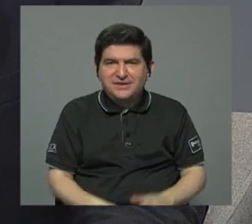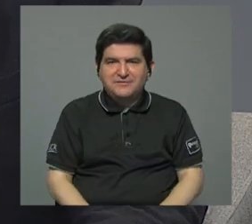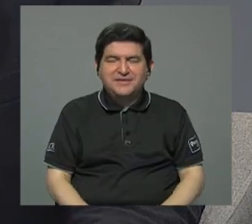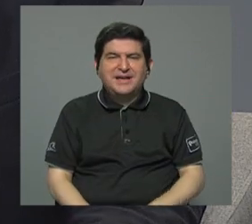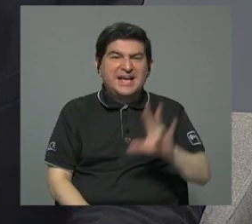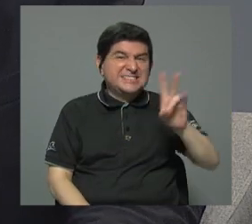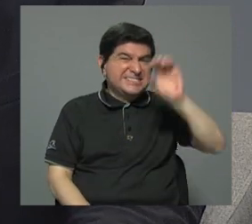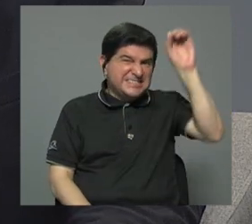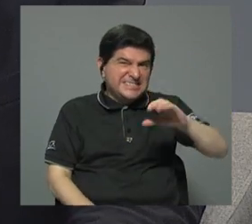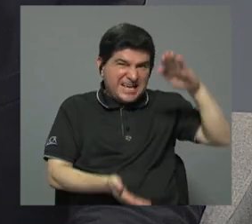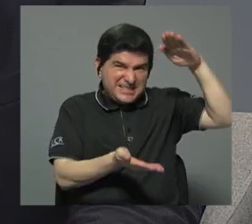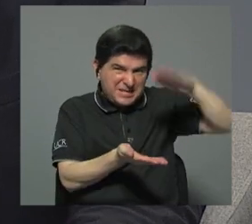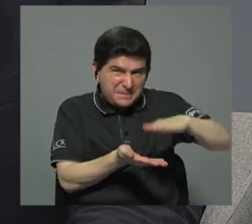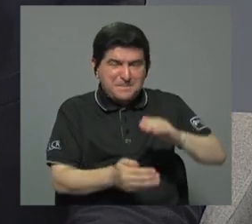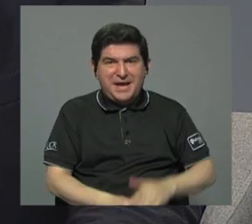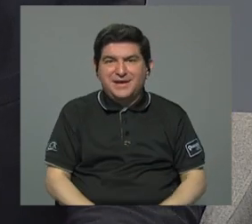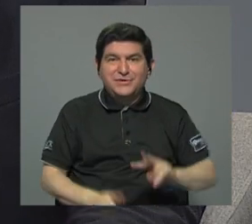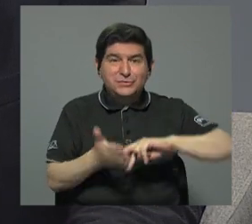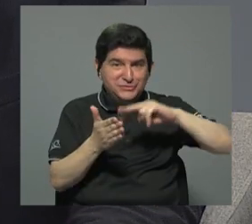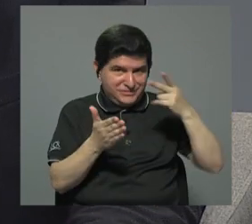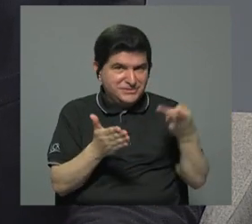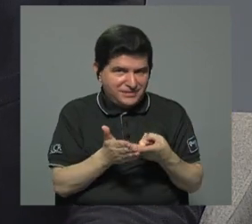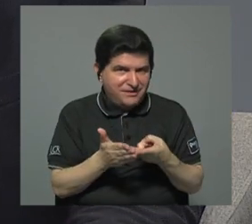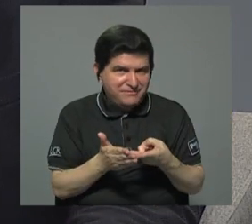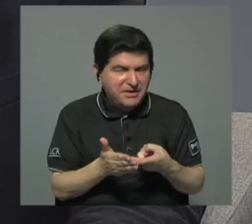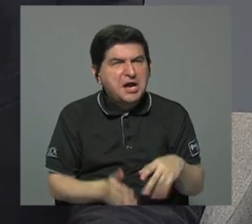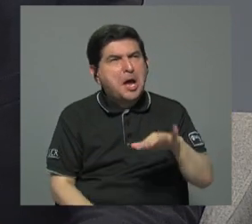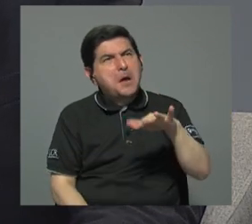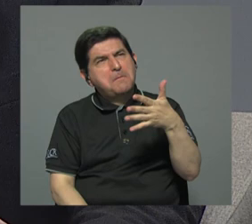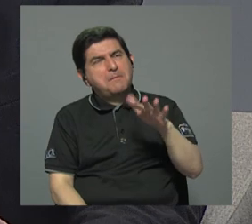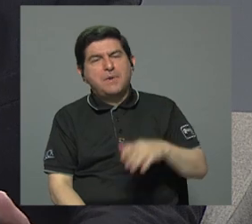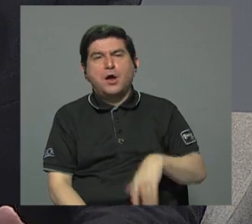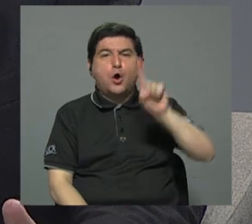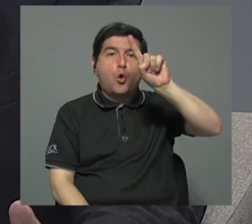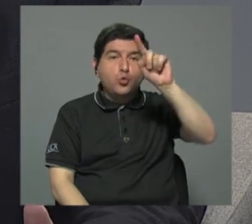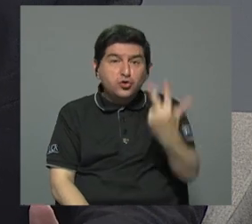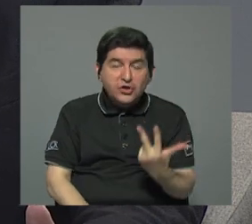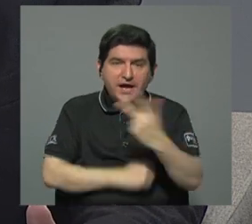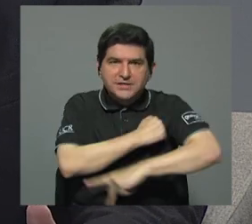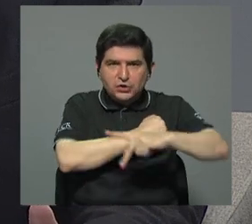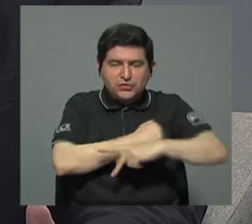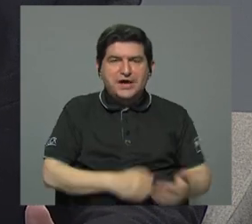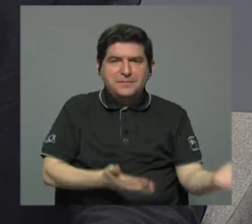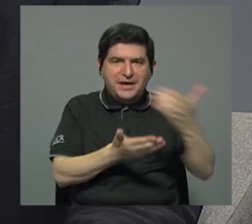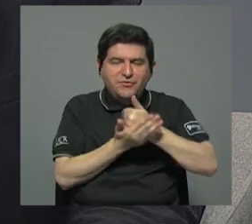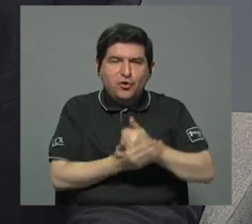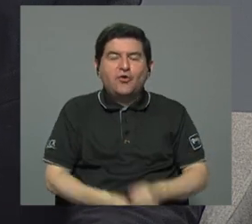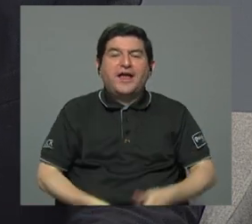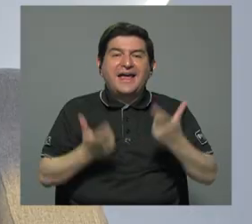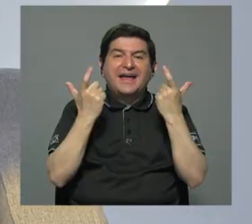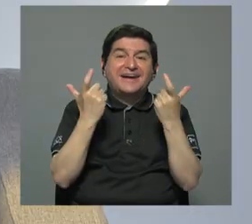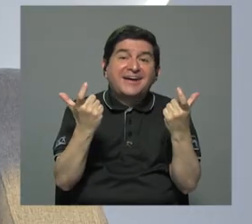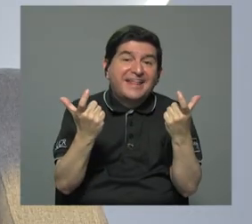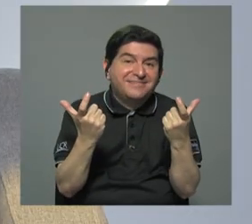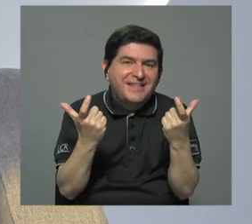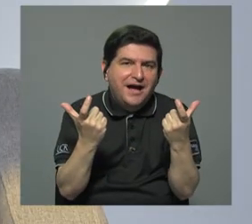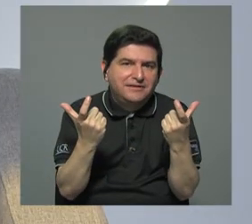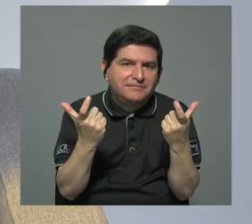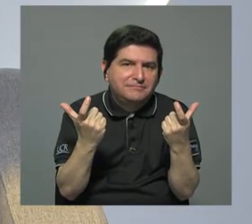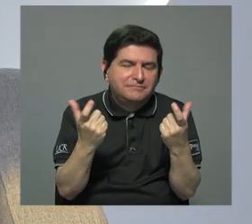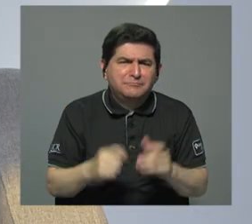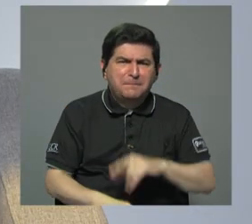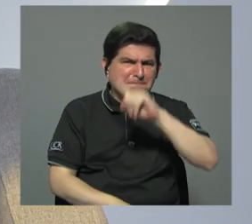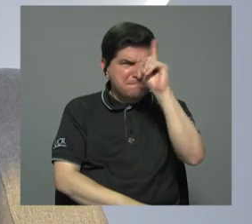ese 7% a las cargas sociales representaría más o menos un tercio de lo que este país recoge por renta. Entonces habría